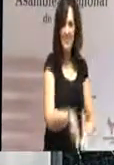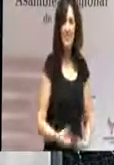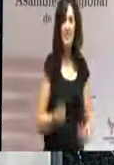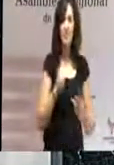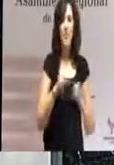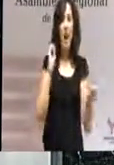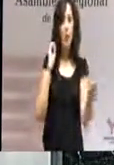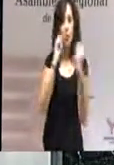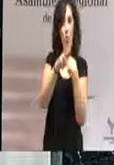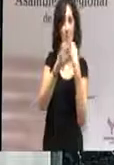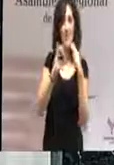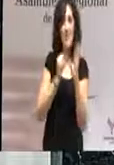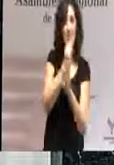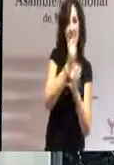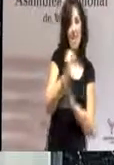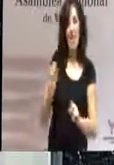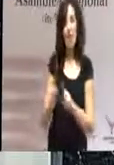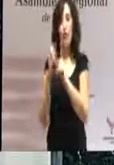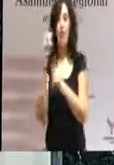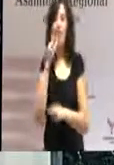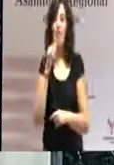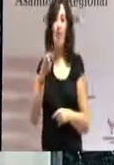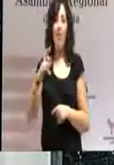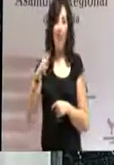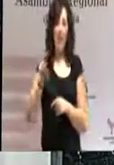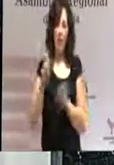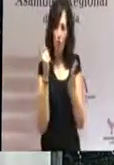autovía Yecla-Fuente La Higuera,